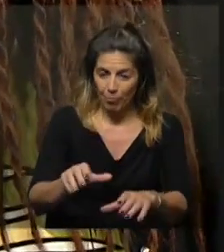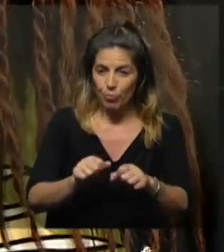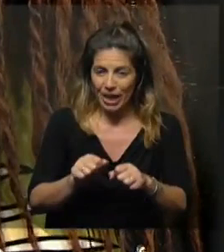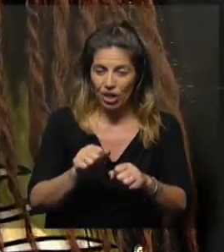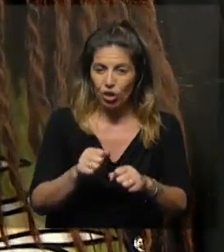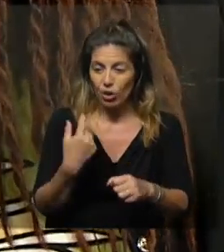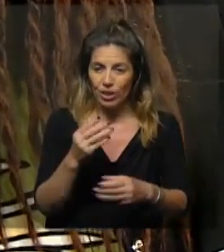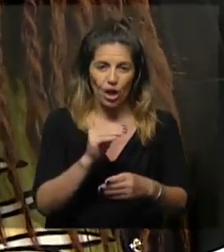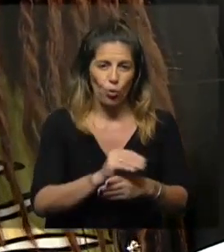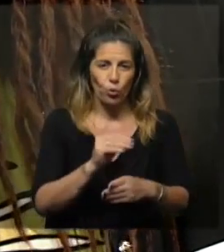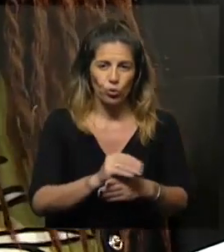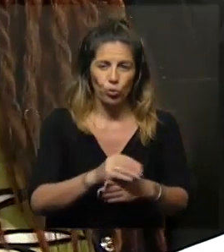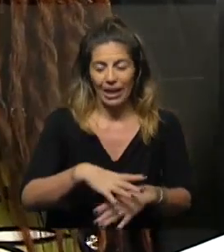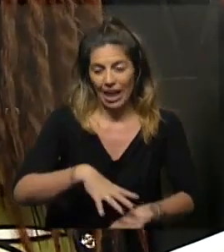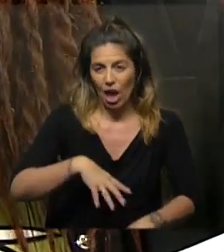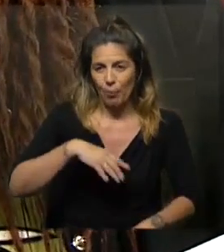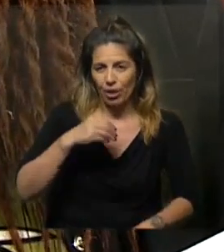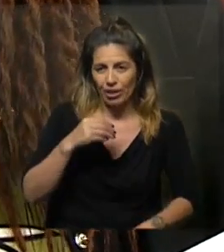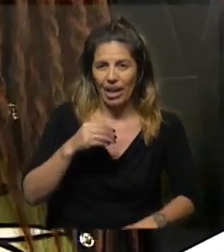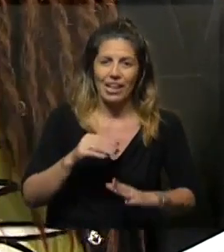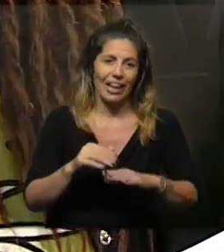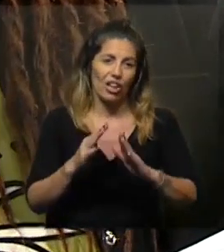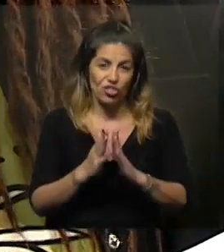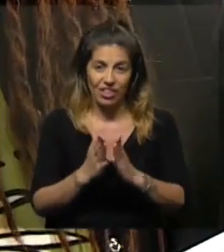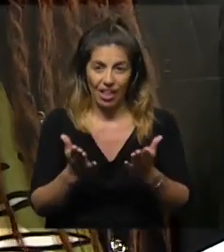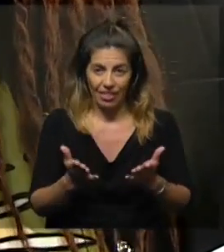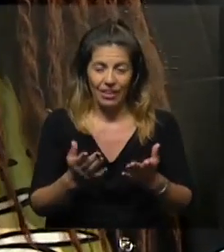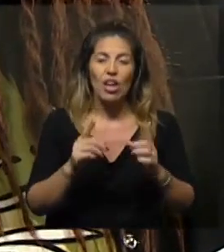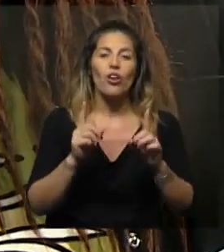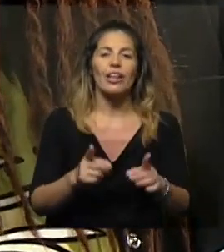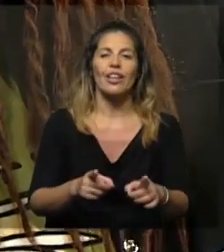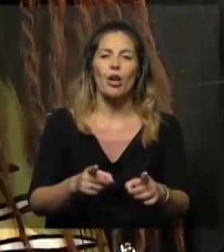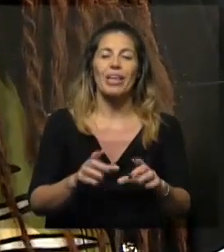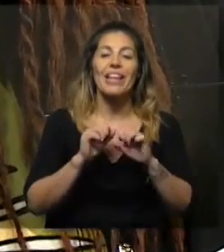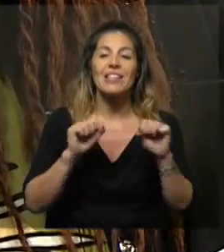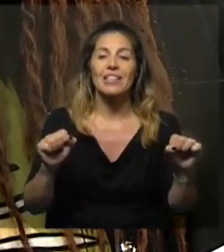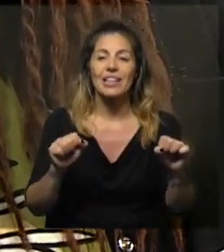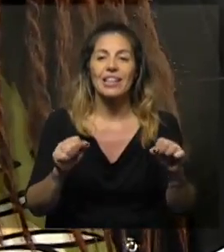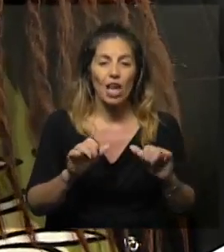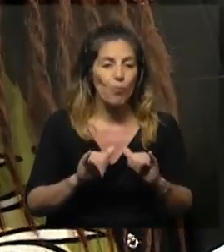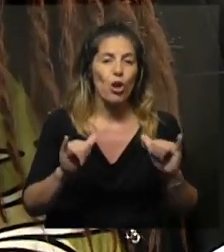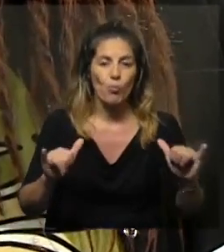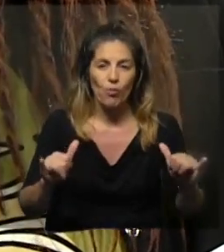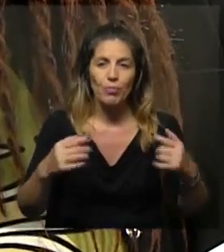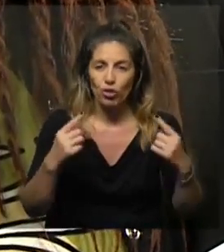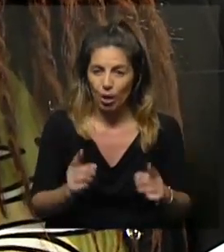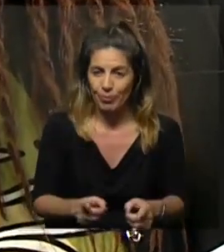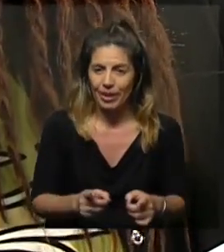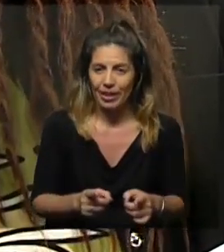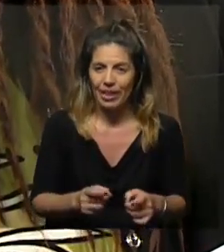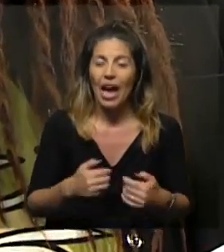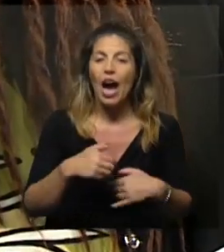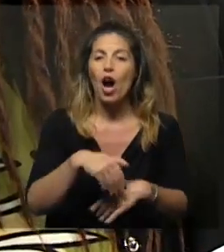de parte de nuestra cultura que es la espiritualidad y la religiosidad no algo que también desde la secretaría Tratamos de promover y mucho este